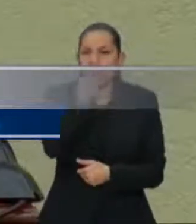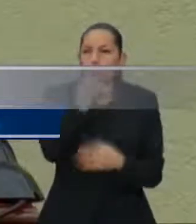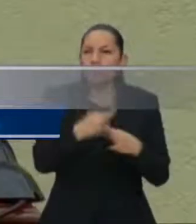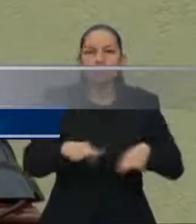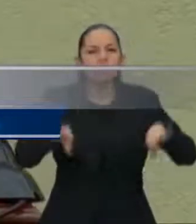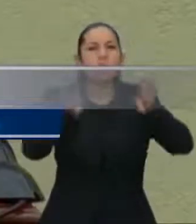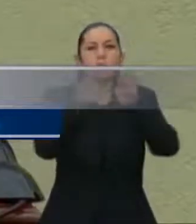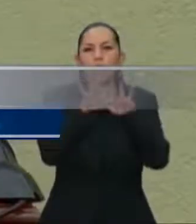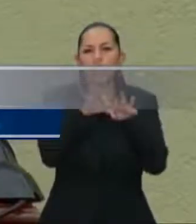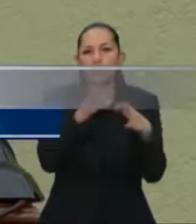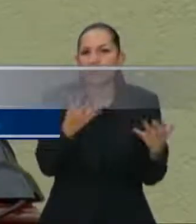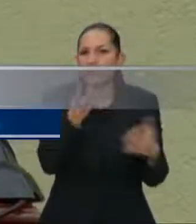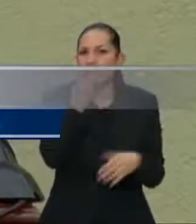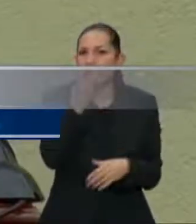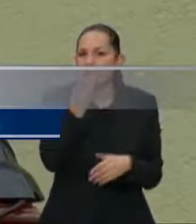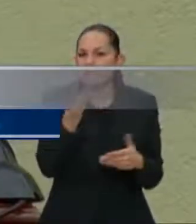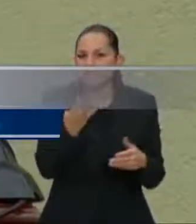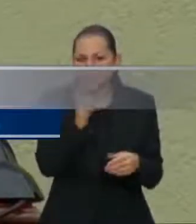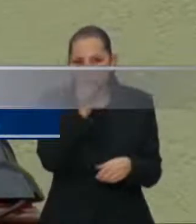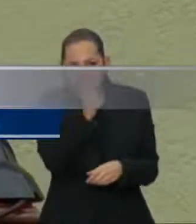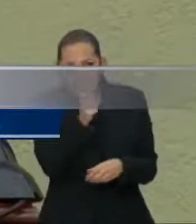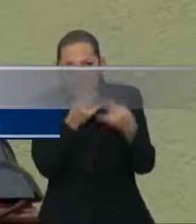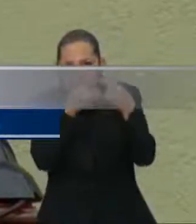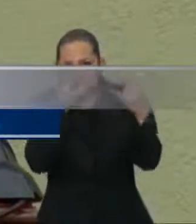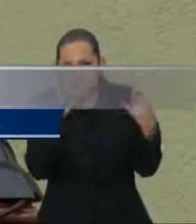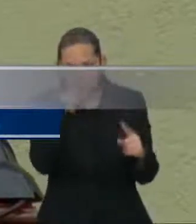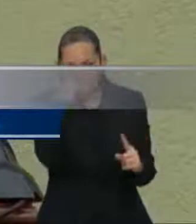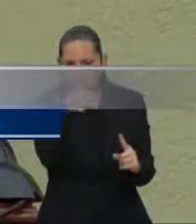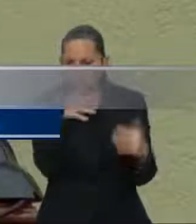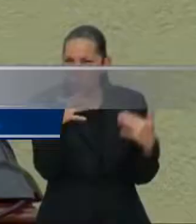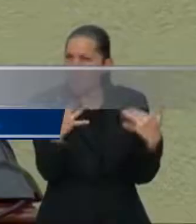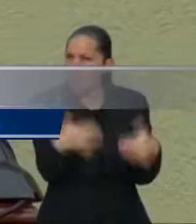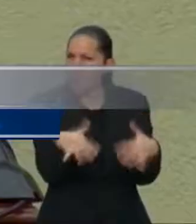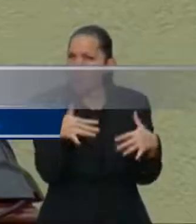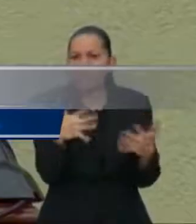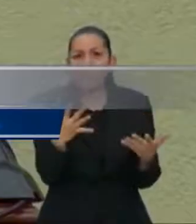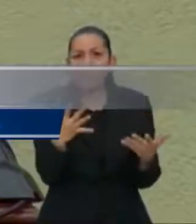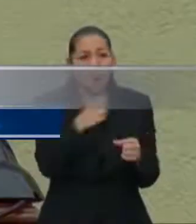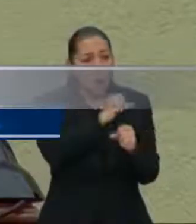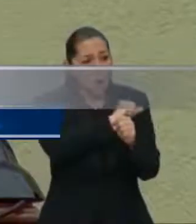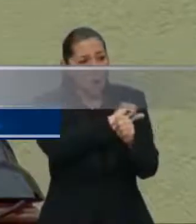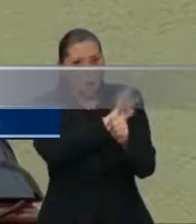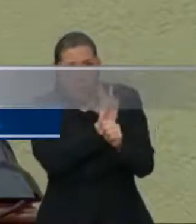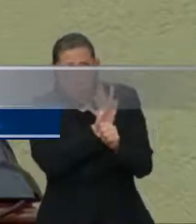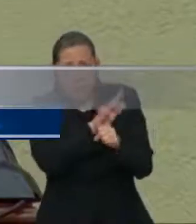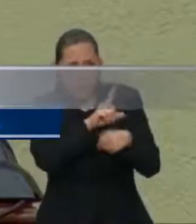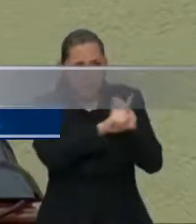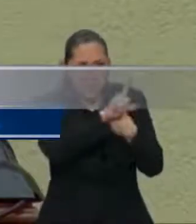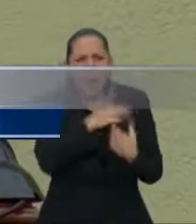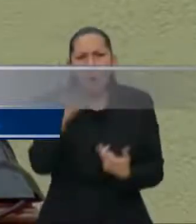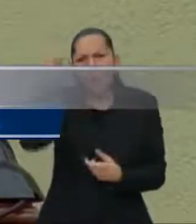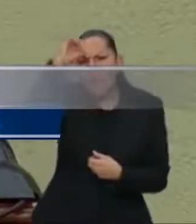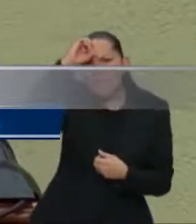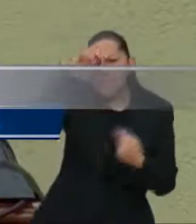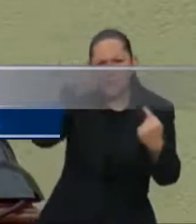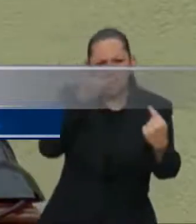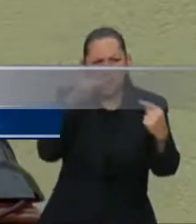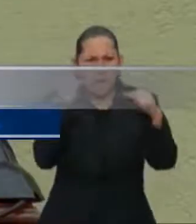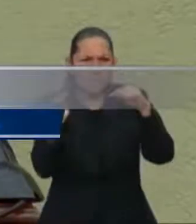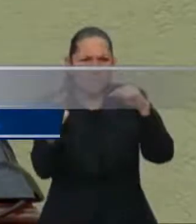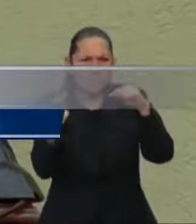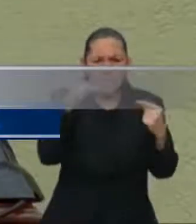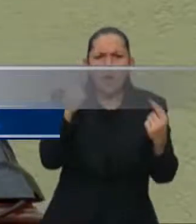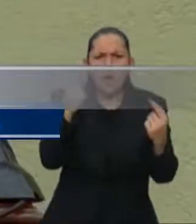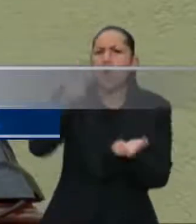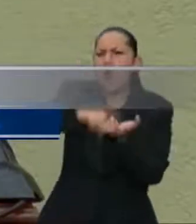y es el que creo marcará su carácter histórico ni el kobe 19 ni la polarización ni la estridencia en el debate público ni